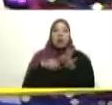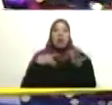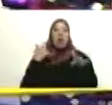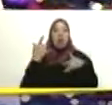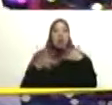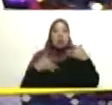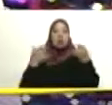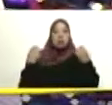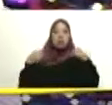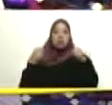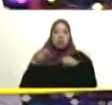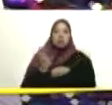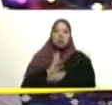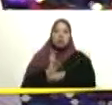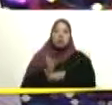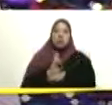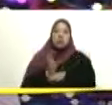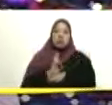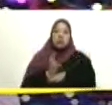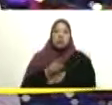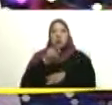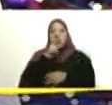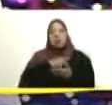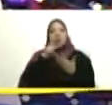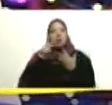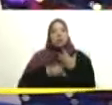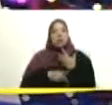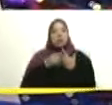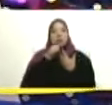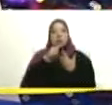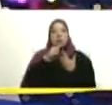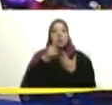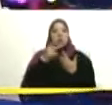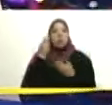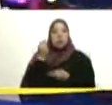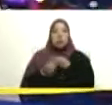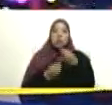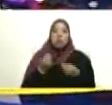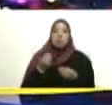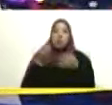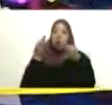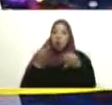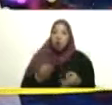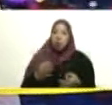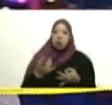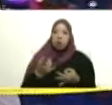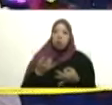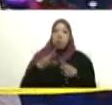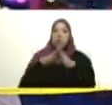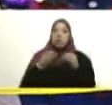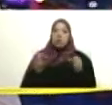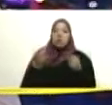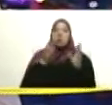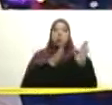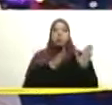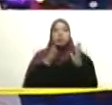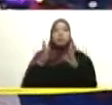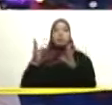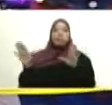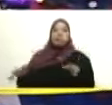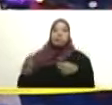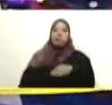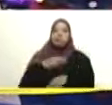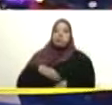activación inmediata de un plan de mantenimiento preventivo y correctivo de todos los urbanismos de la Gran